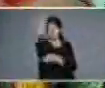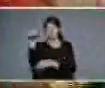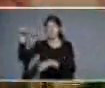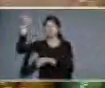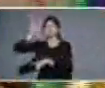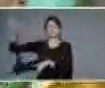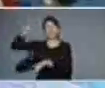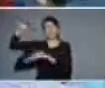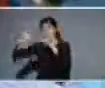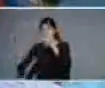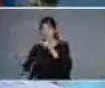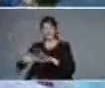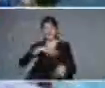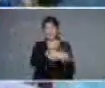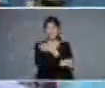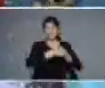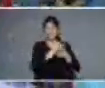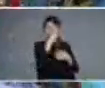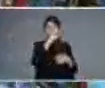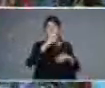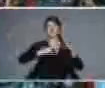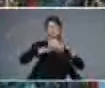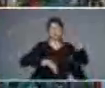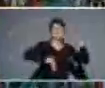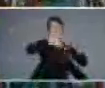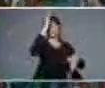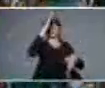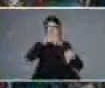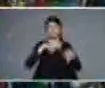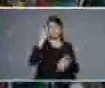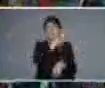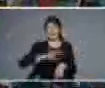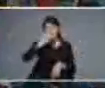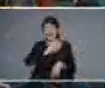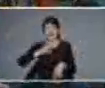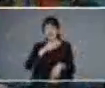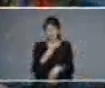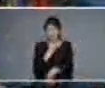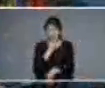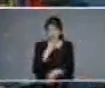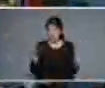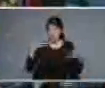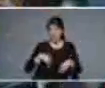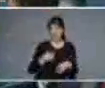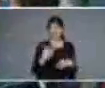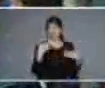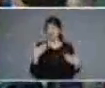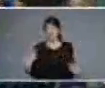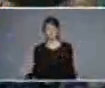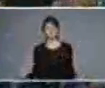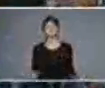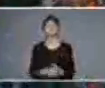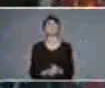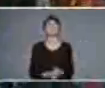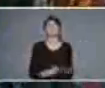desde la pobreza hasta el 20% los de cada 10 viven sin un sustento